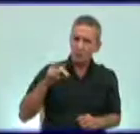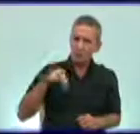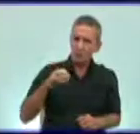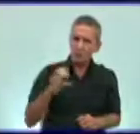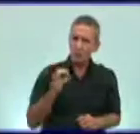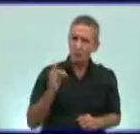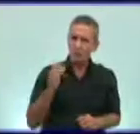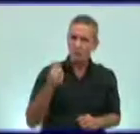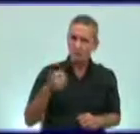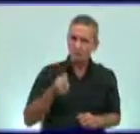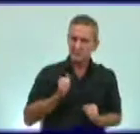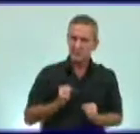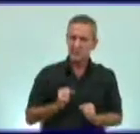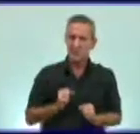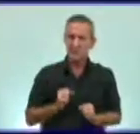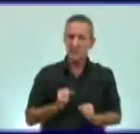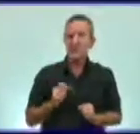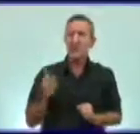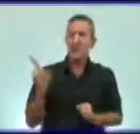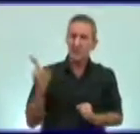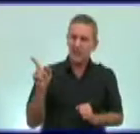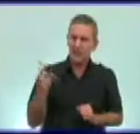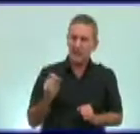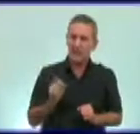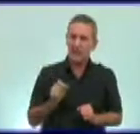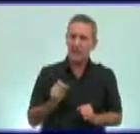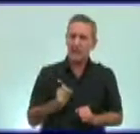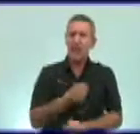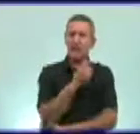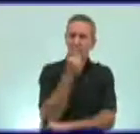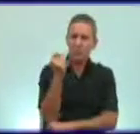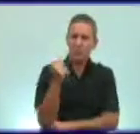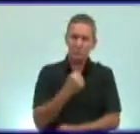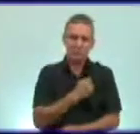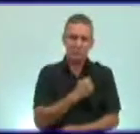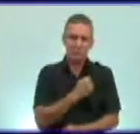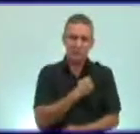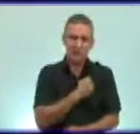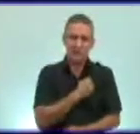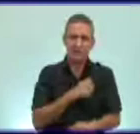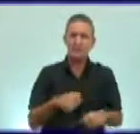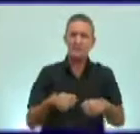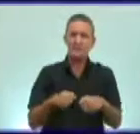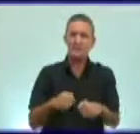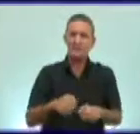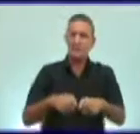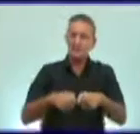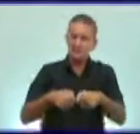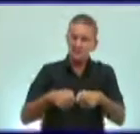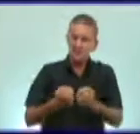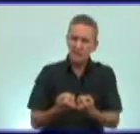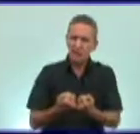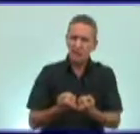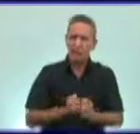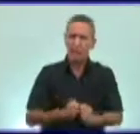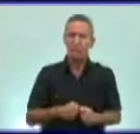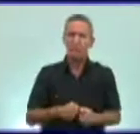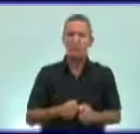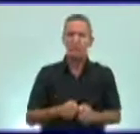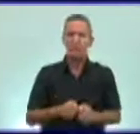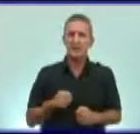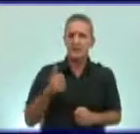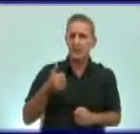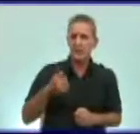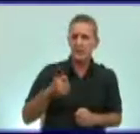haber querido lograr, es decir, como aspiración, que se rompiera el analfabetismo en Cuba y que se rompiera